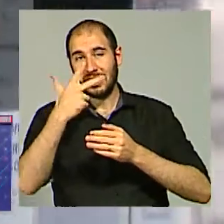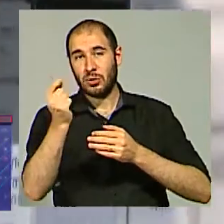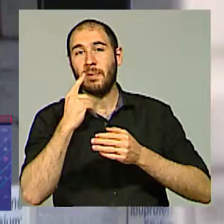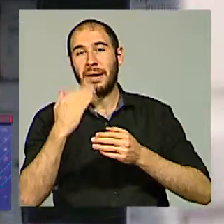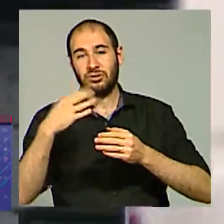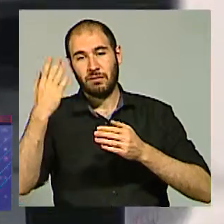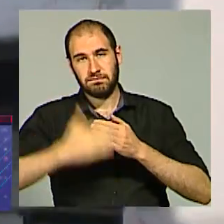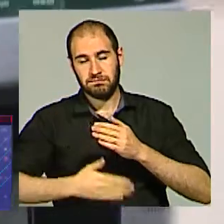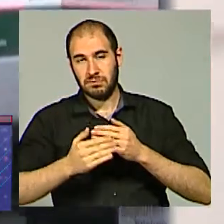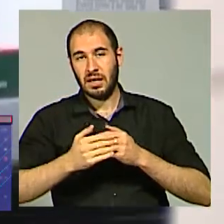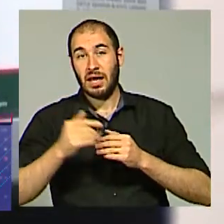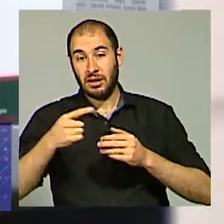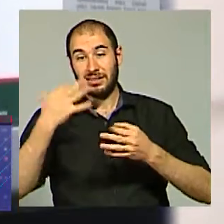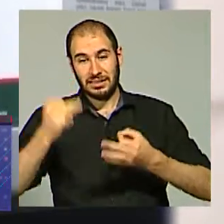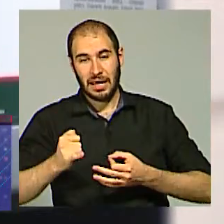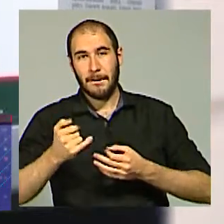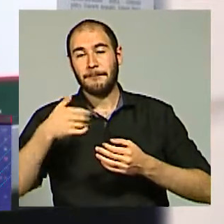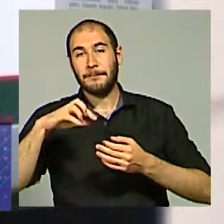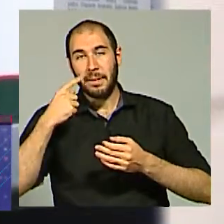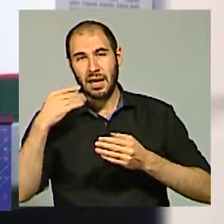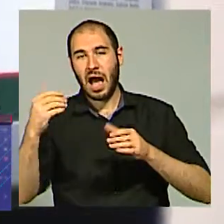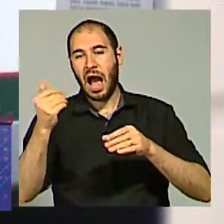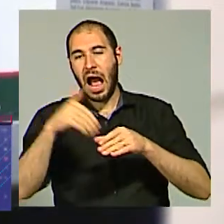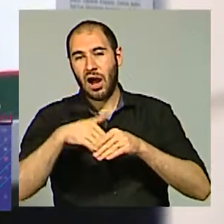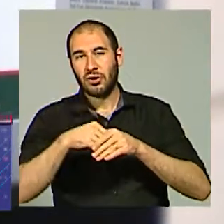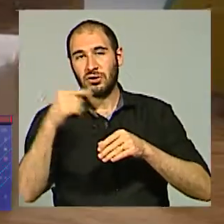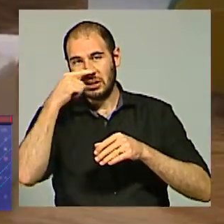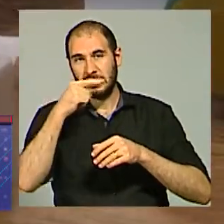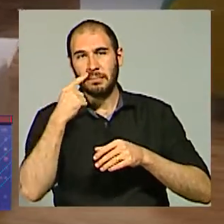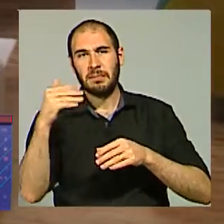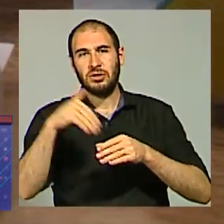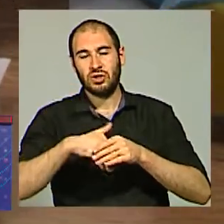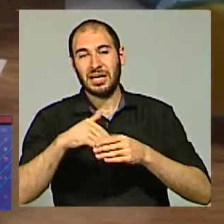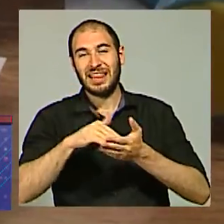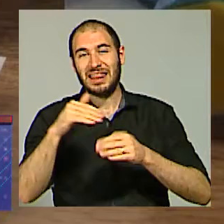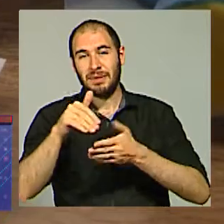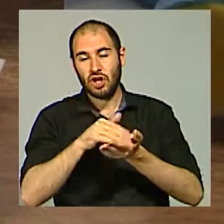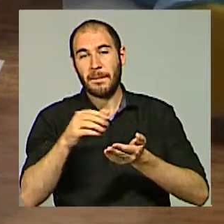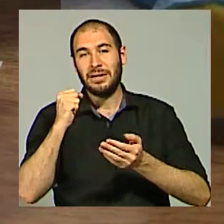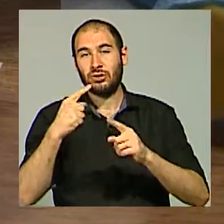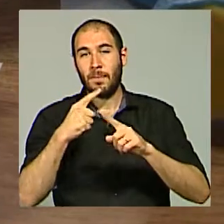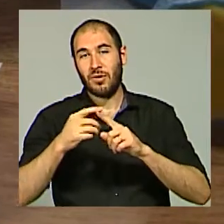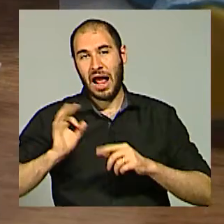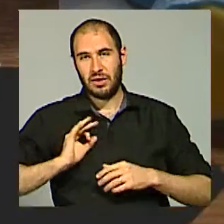si esto se concreta para mí se ahorraría cerca de 7 mil millones de pesos anuales